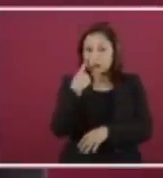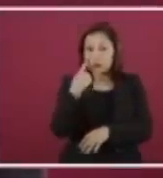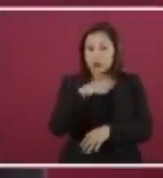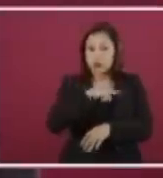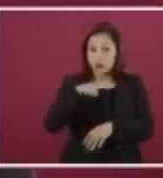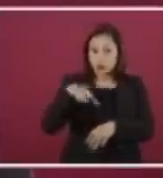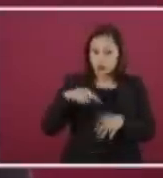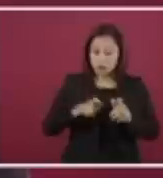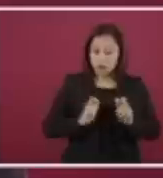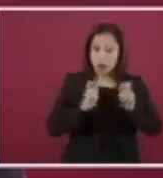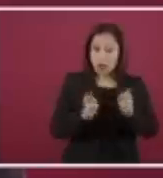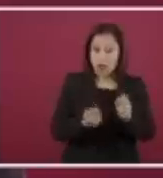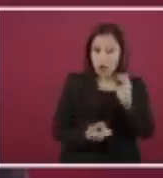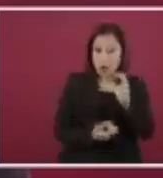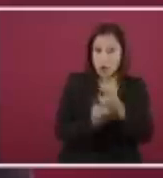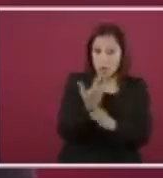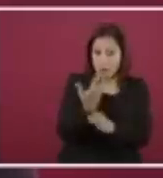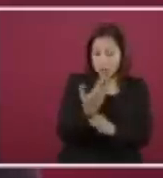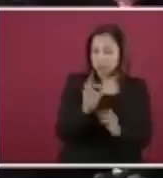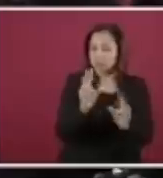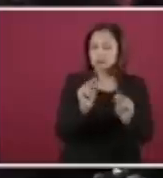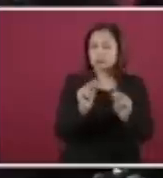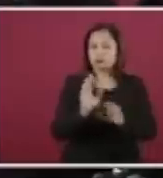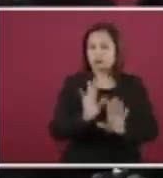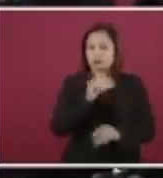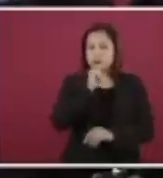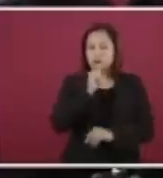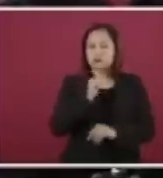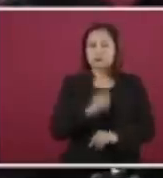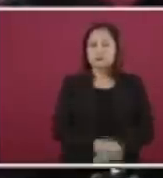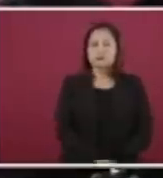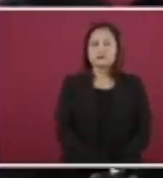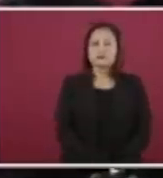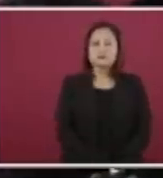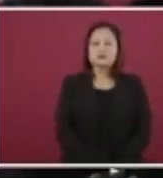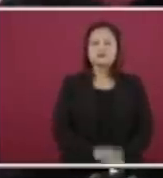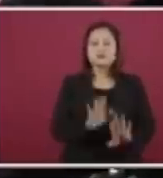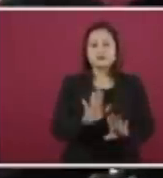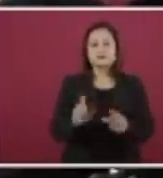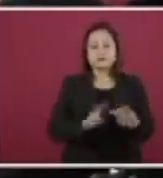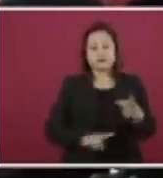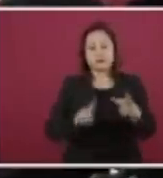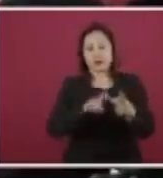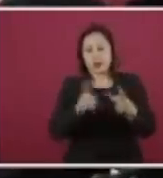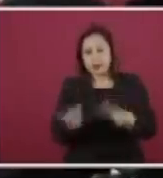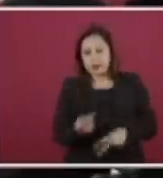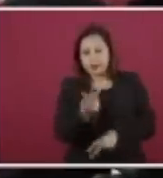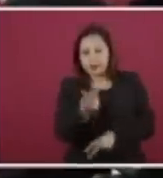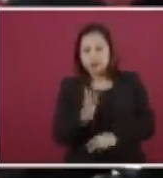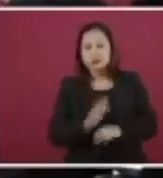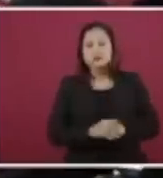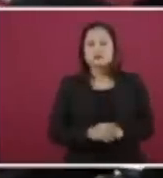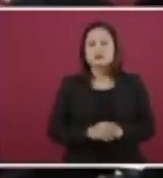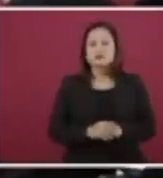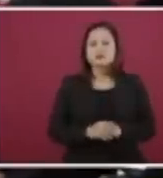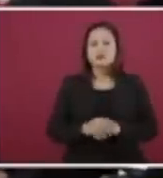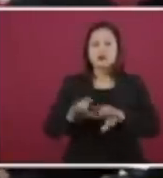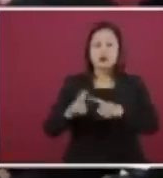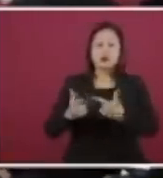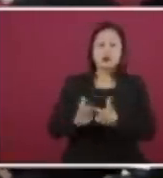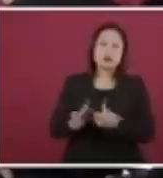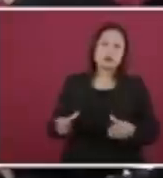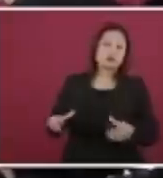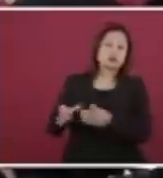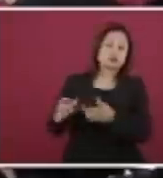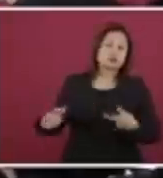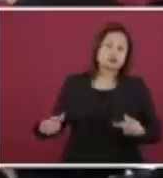otorgado nuevas concesiones. Y mi segunda pregunta, señor presidente, la oposición sigue muy